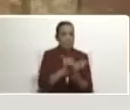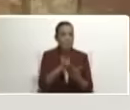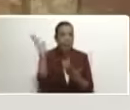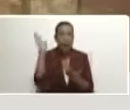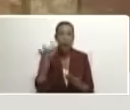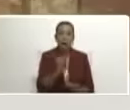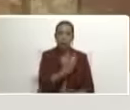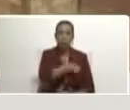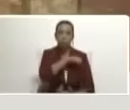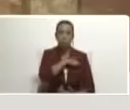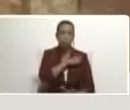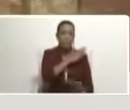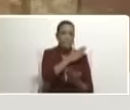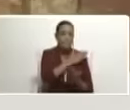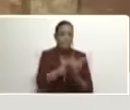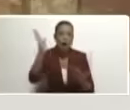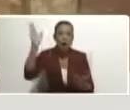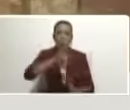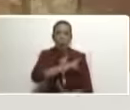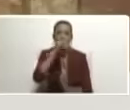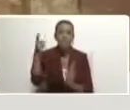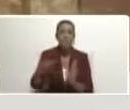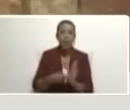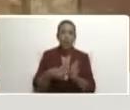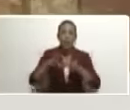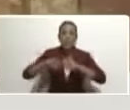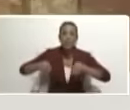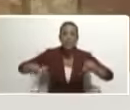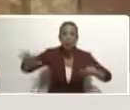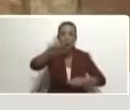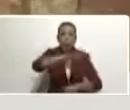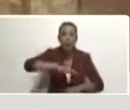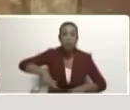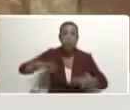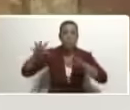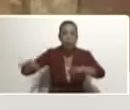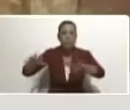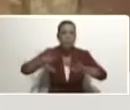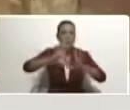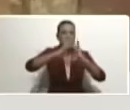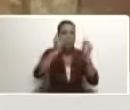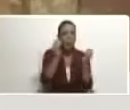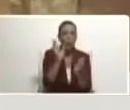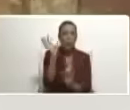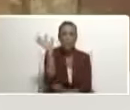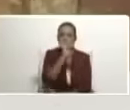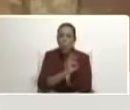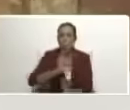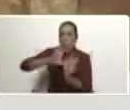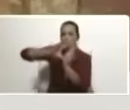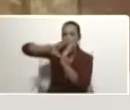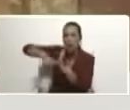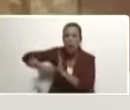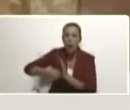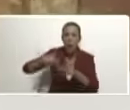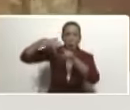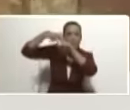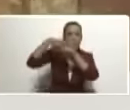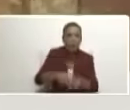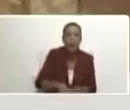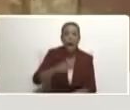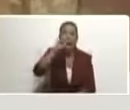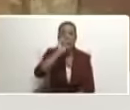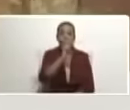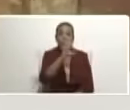a todo el ejército español de las tierras que habían saqueado, maltratado y humillado